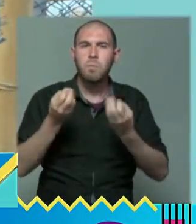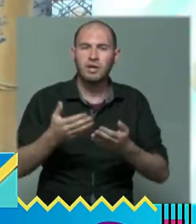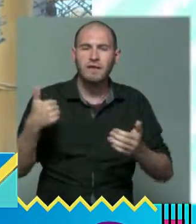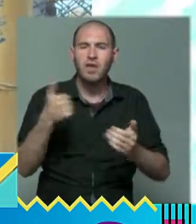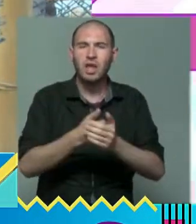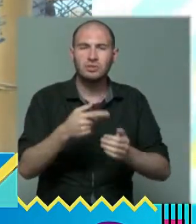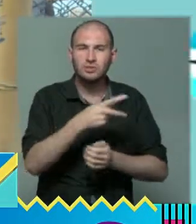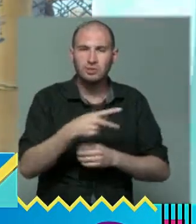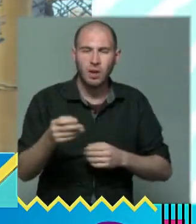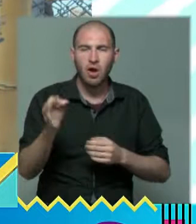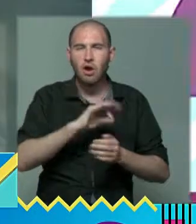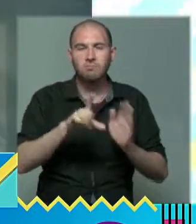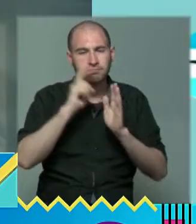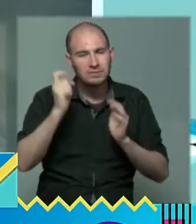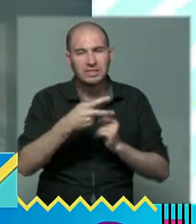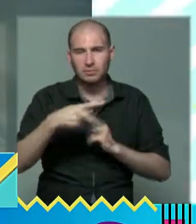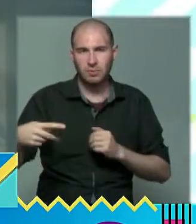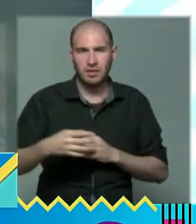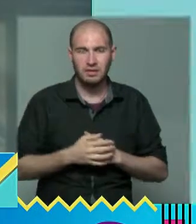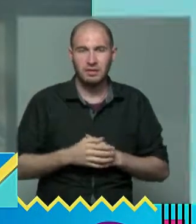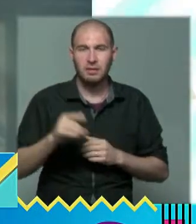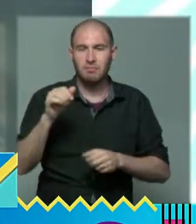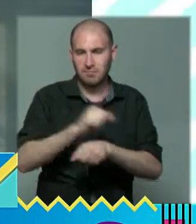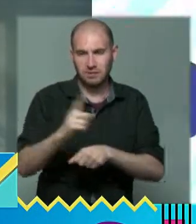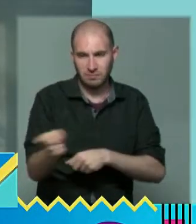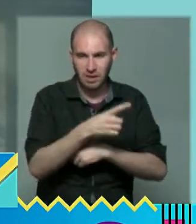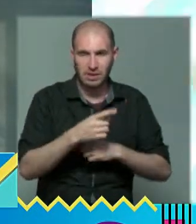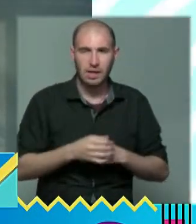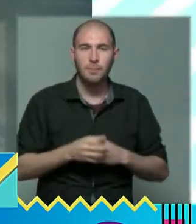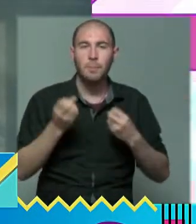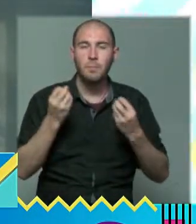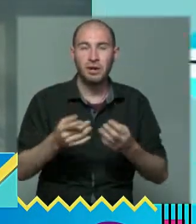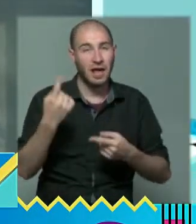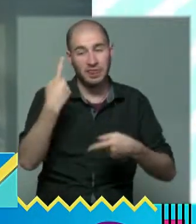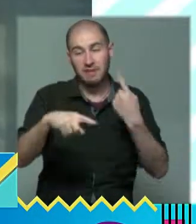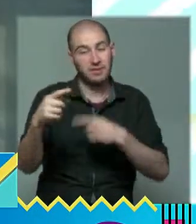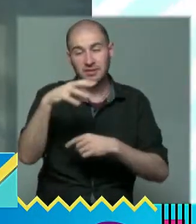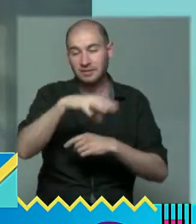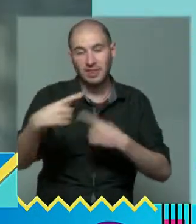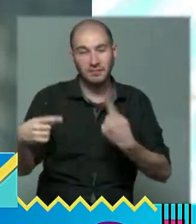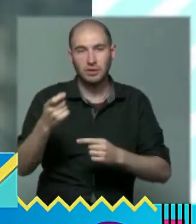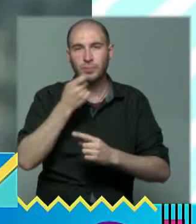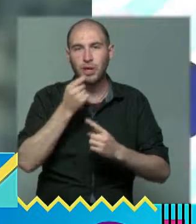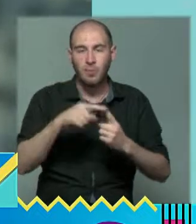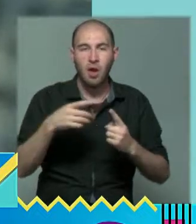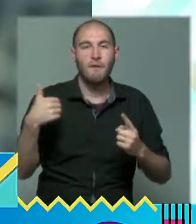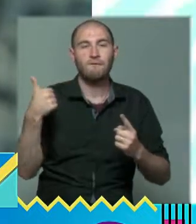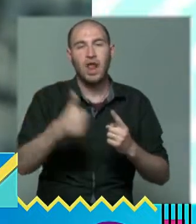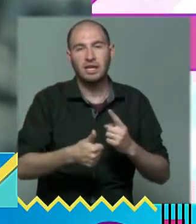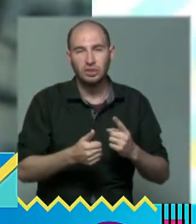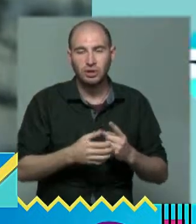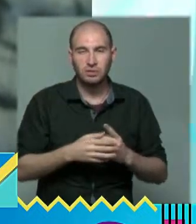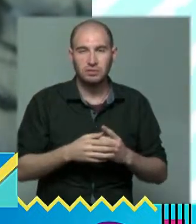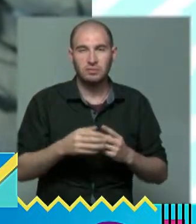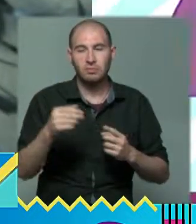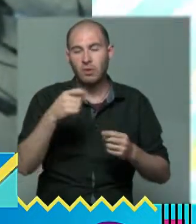violación sexual o el delito sexual que el hombre tuvo, porque son diferentes situaciones. Una es la violación